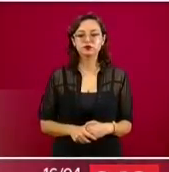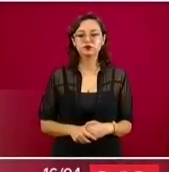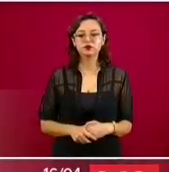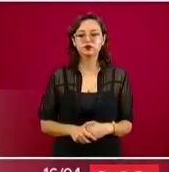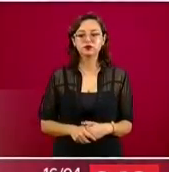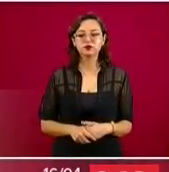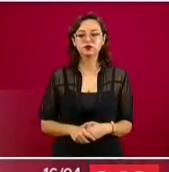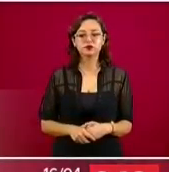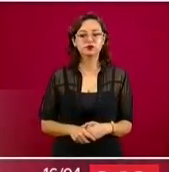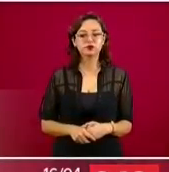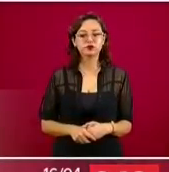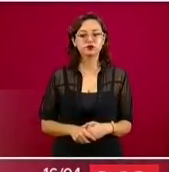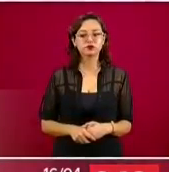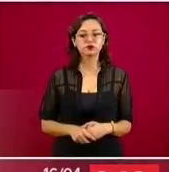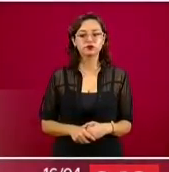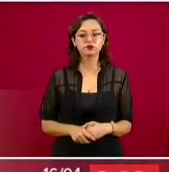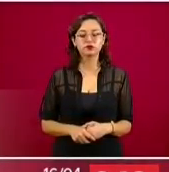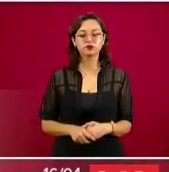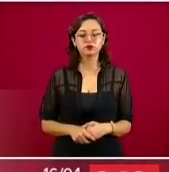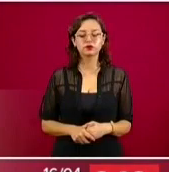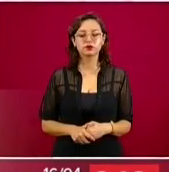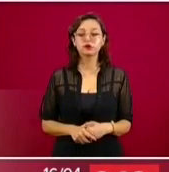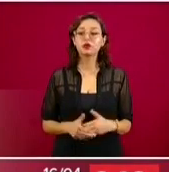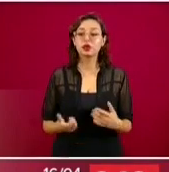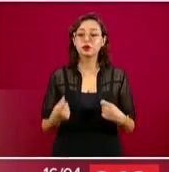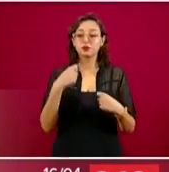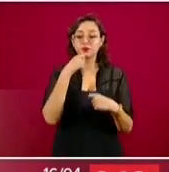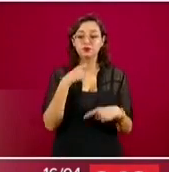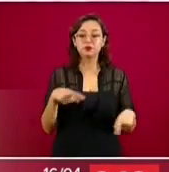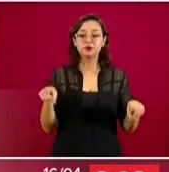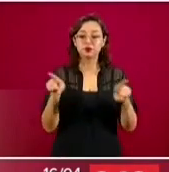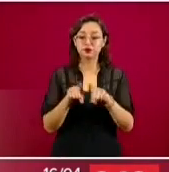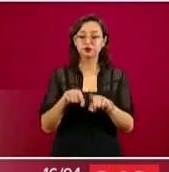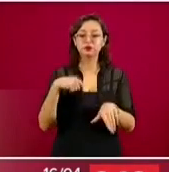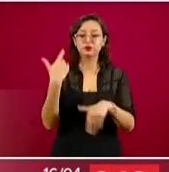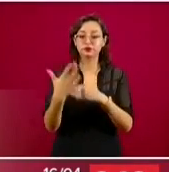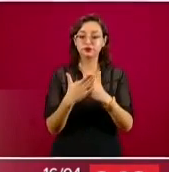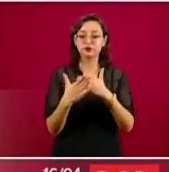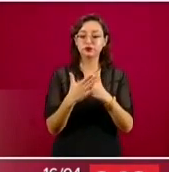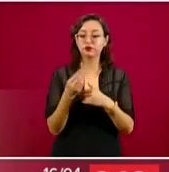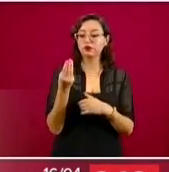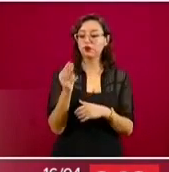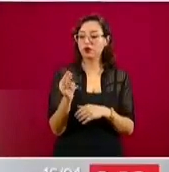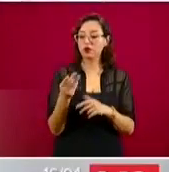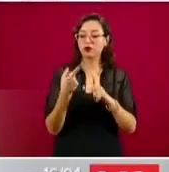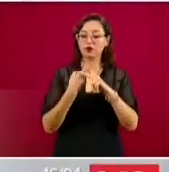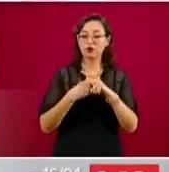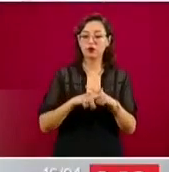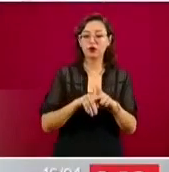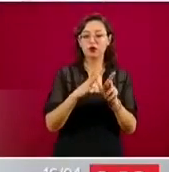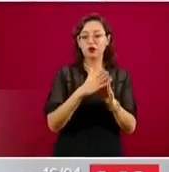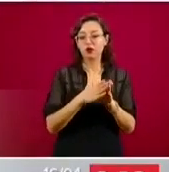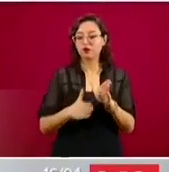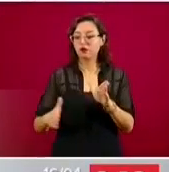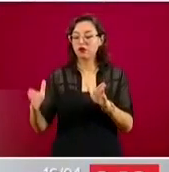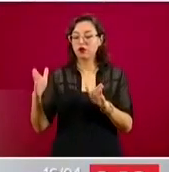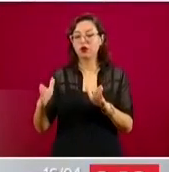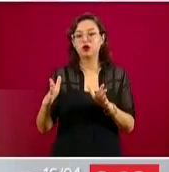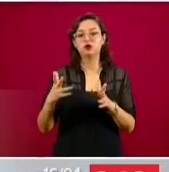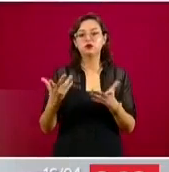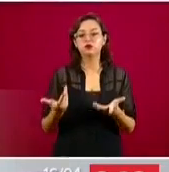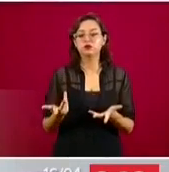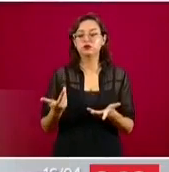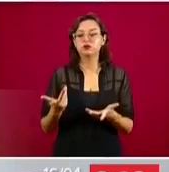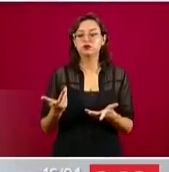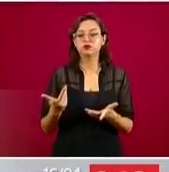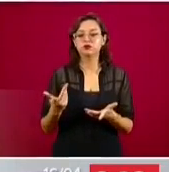va a iniciar igual a principios de mayo, de todos los que no están en la